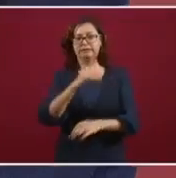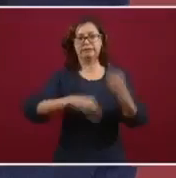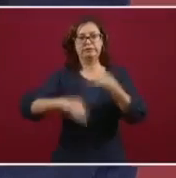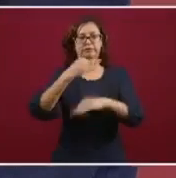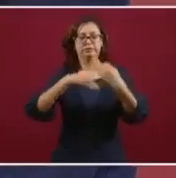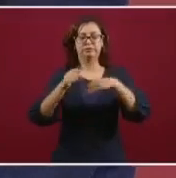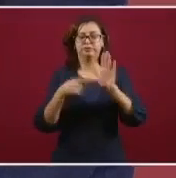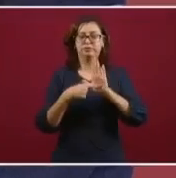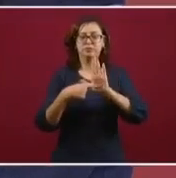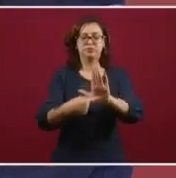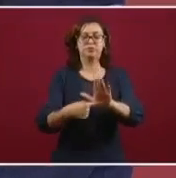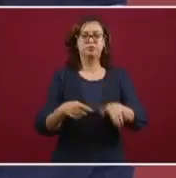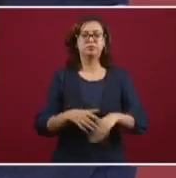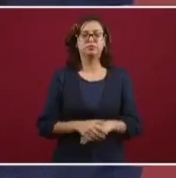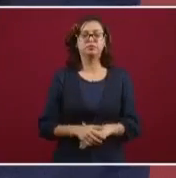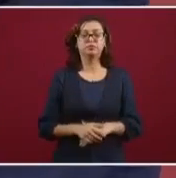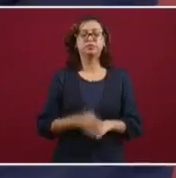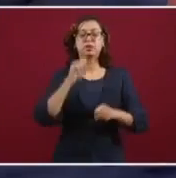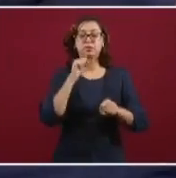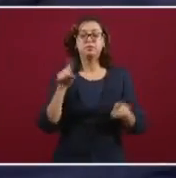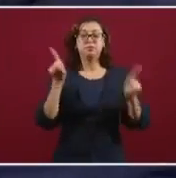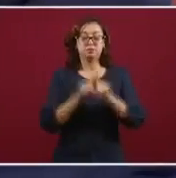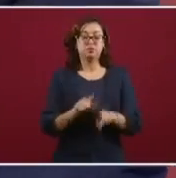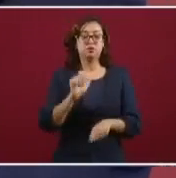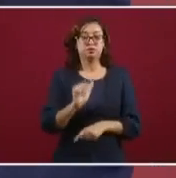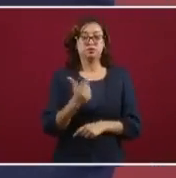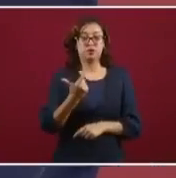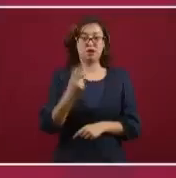y que en el archivo